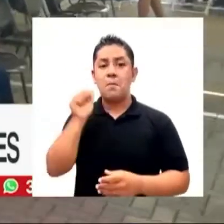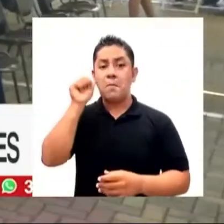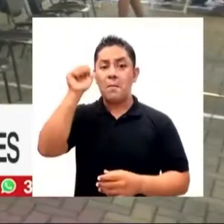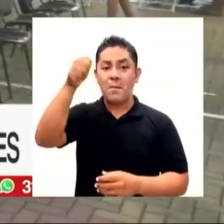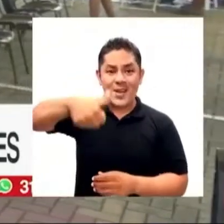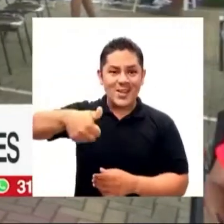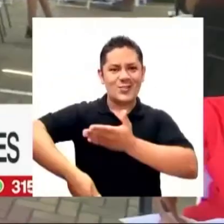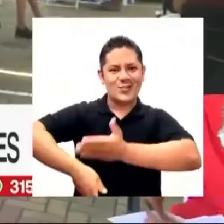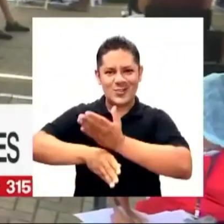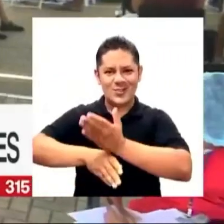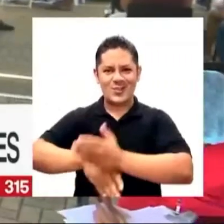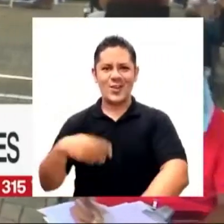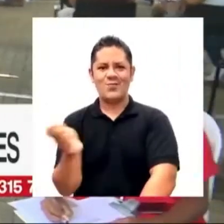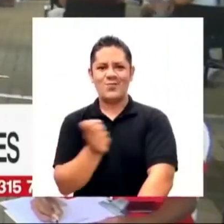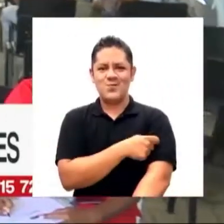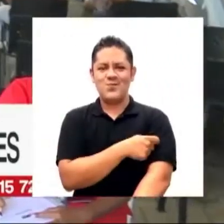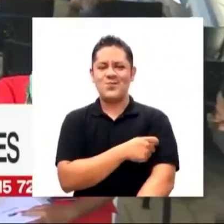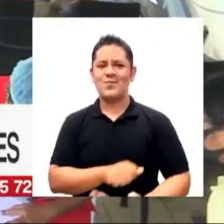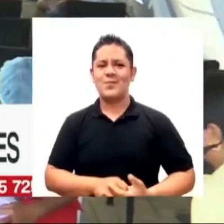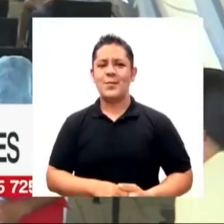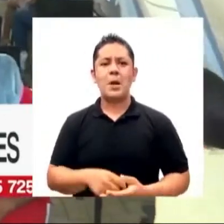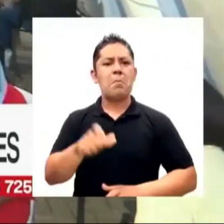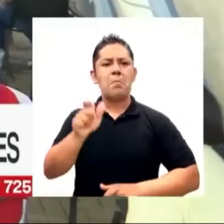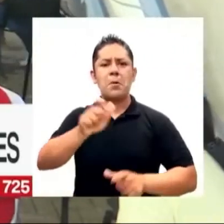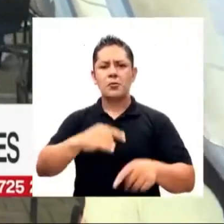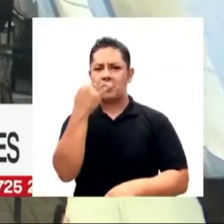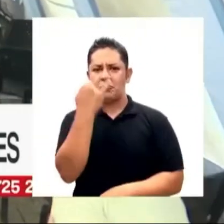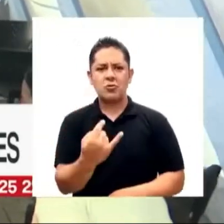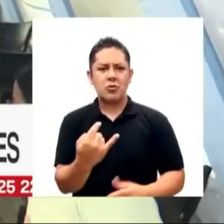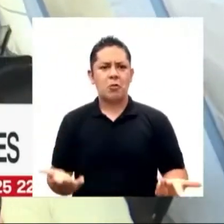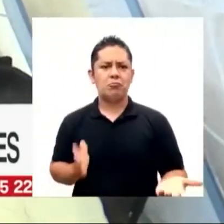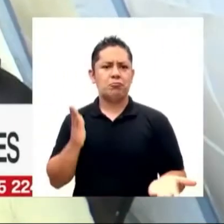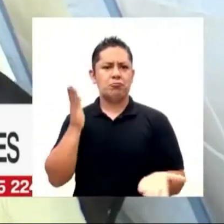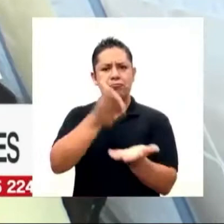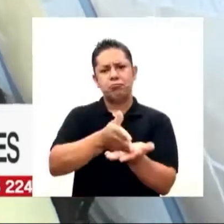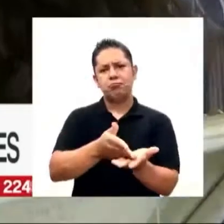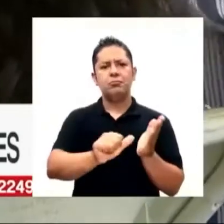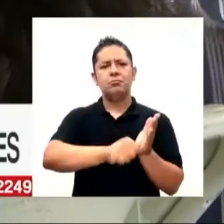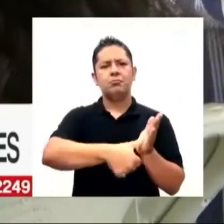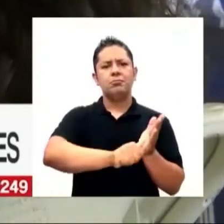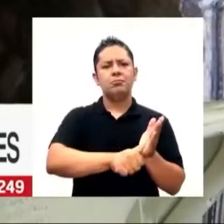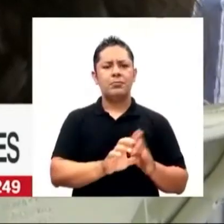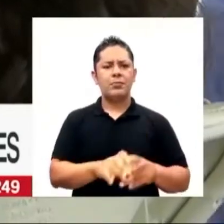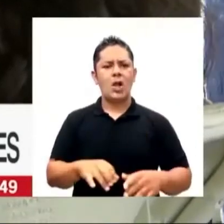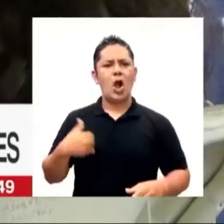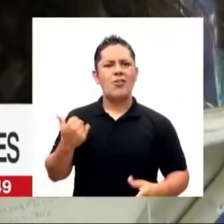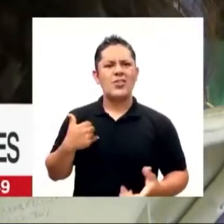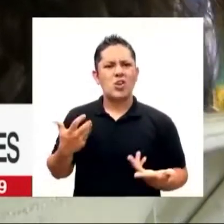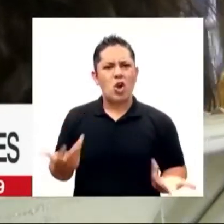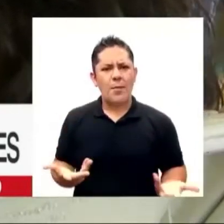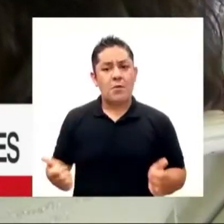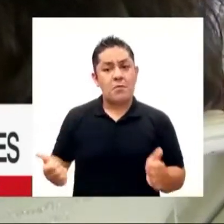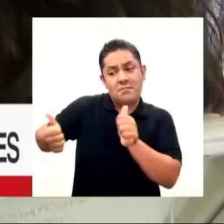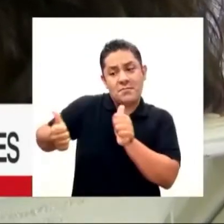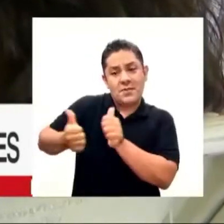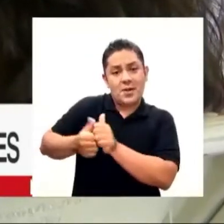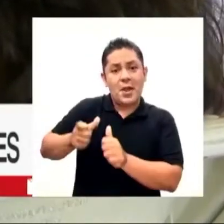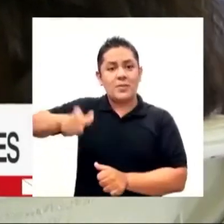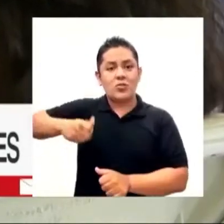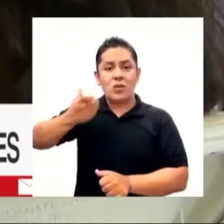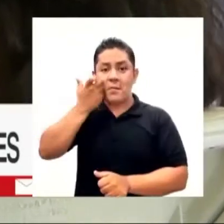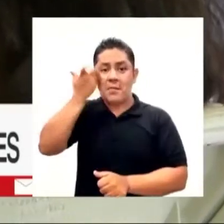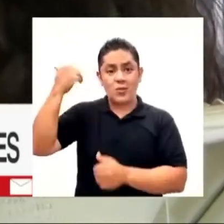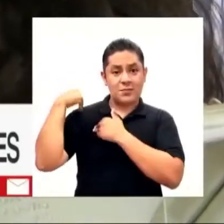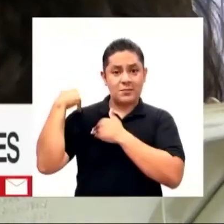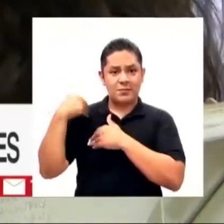también se realizará una nueva jornada continua las personas interesadas sólo deberán llevar documento de identidad y los deberán asistir con un